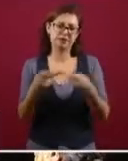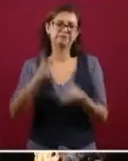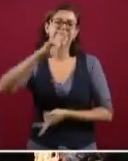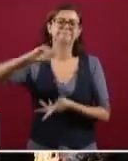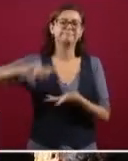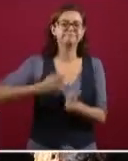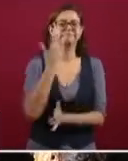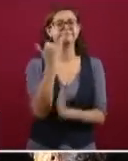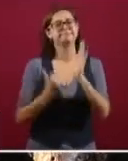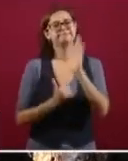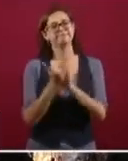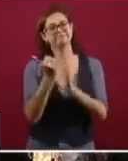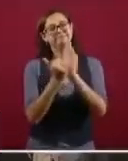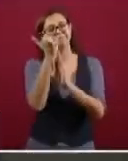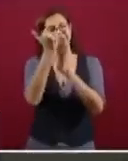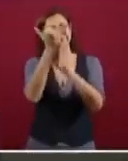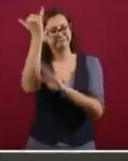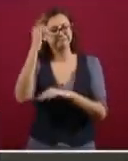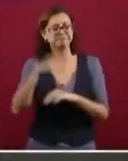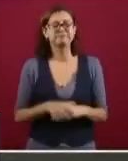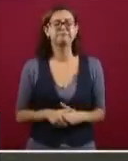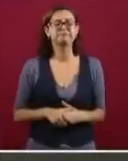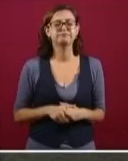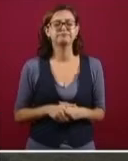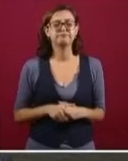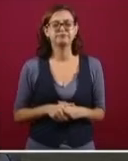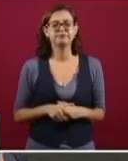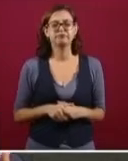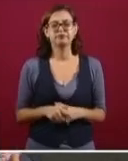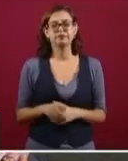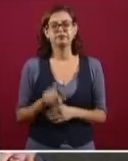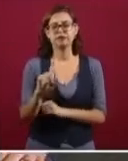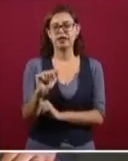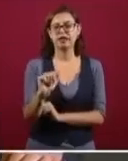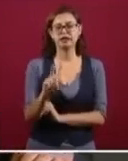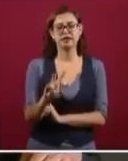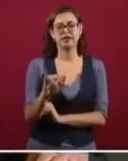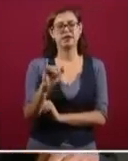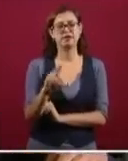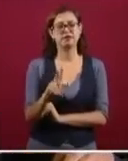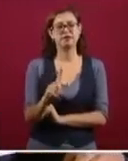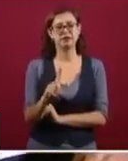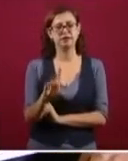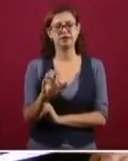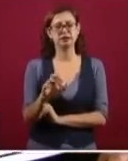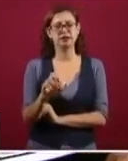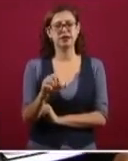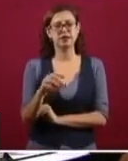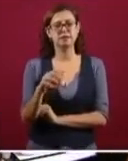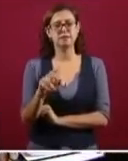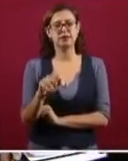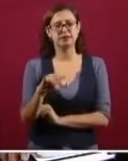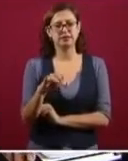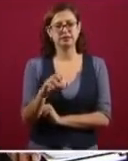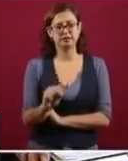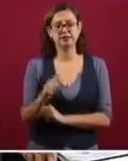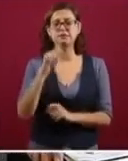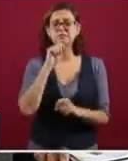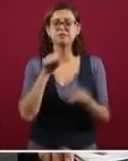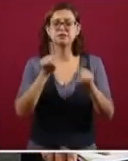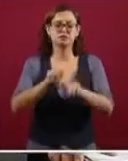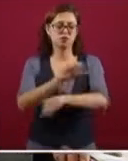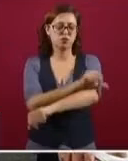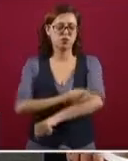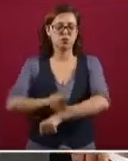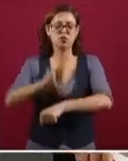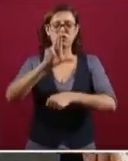El día de hoy se reunirán los padres de familia del caso de Ayotzinapa con la Fiscalía General y el presidente hará una presentación y respetará la autonomía